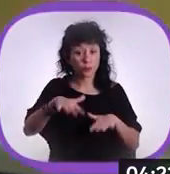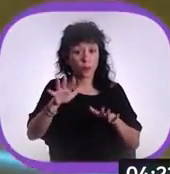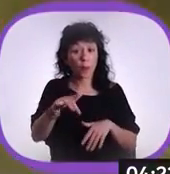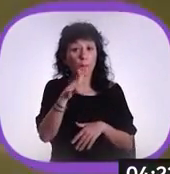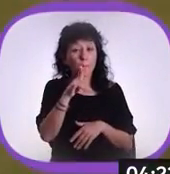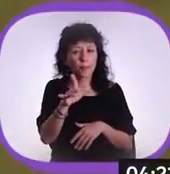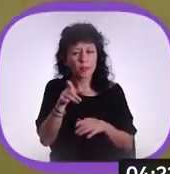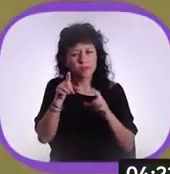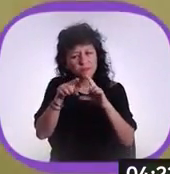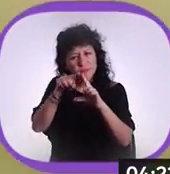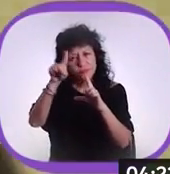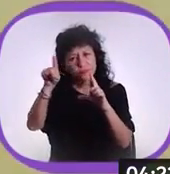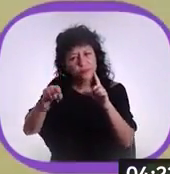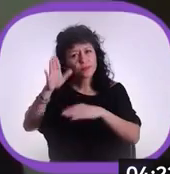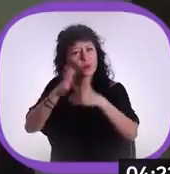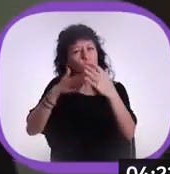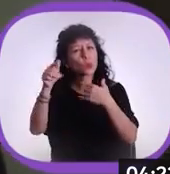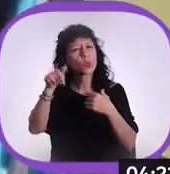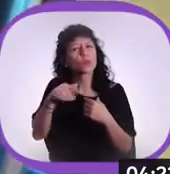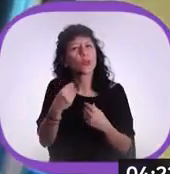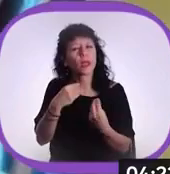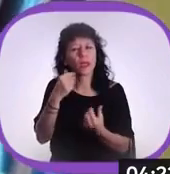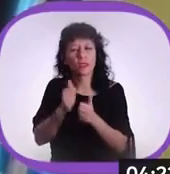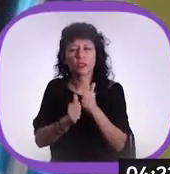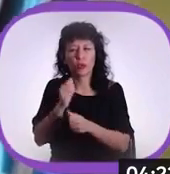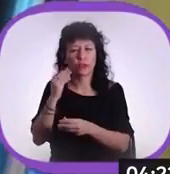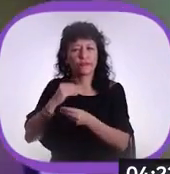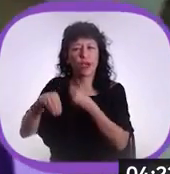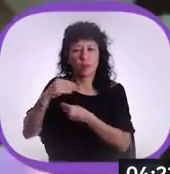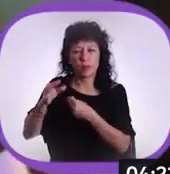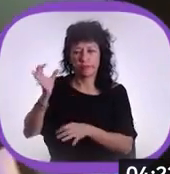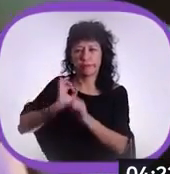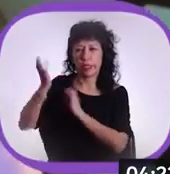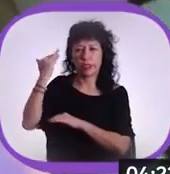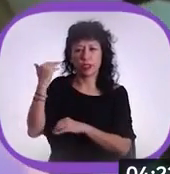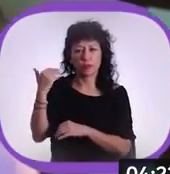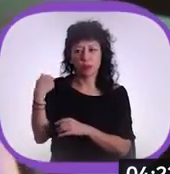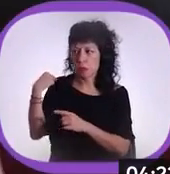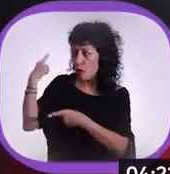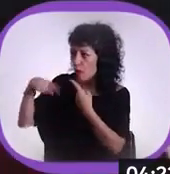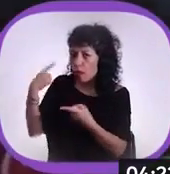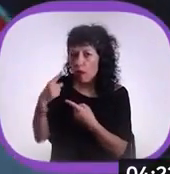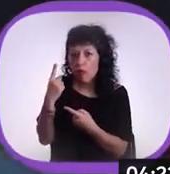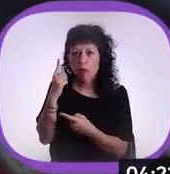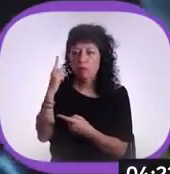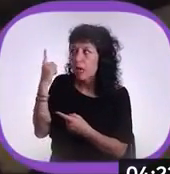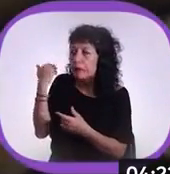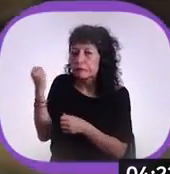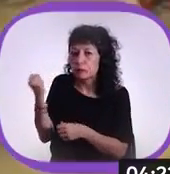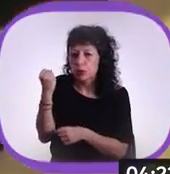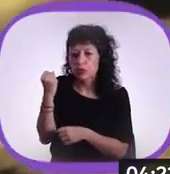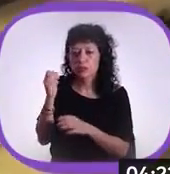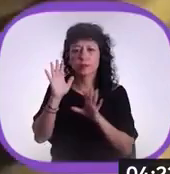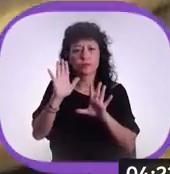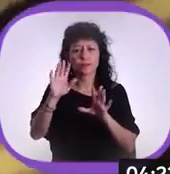Creo que los Sentient construyeron esta zona para mis ancestros. ¡Soy descendiente de una leyenda! Vas a descender varios cientos de